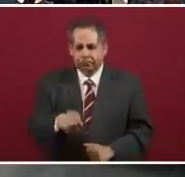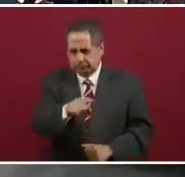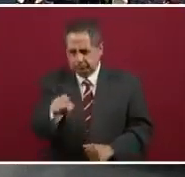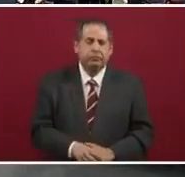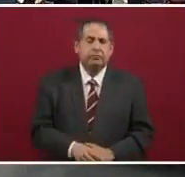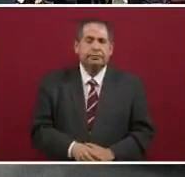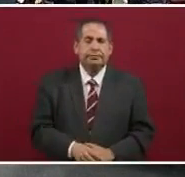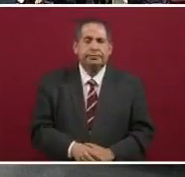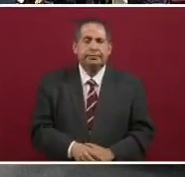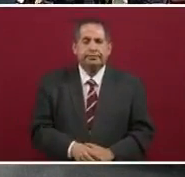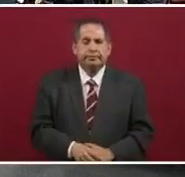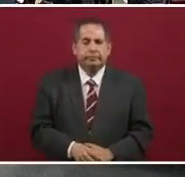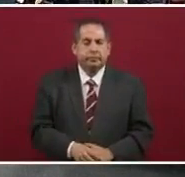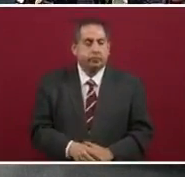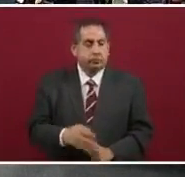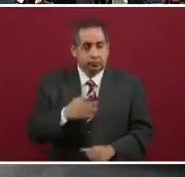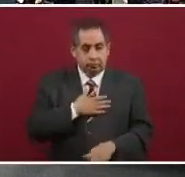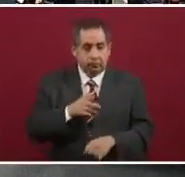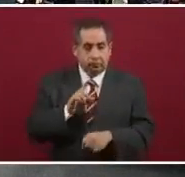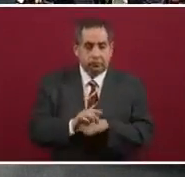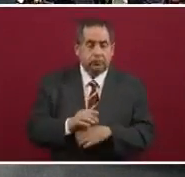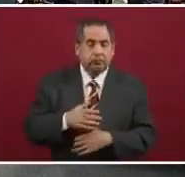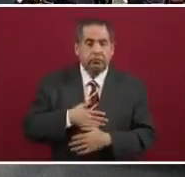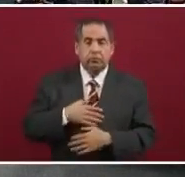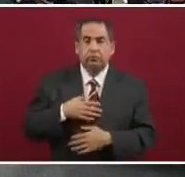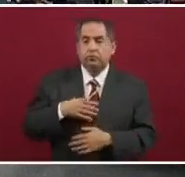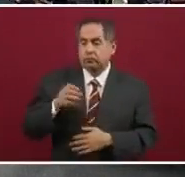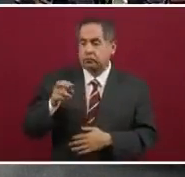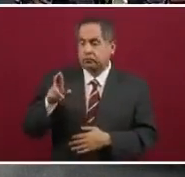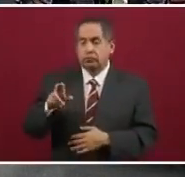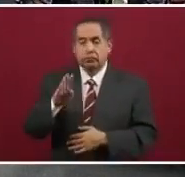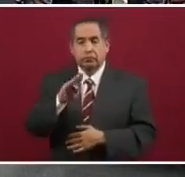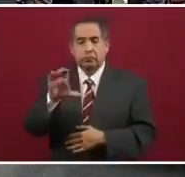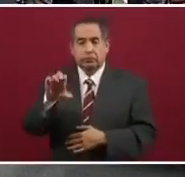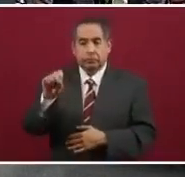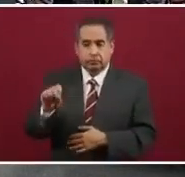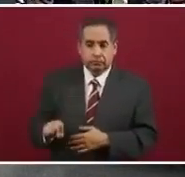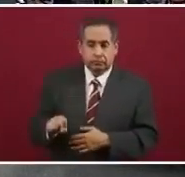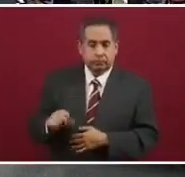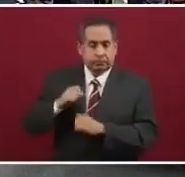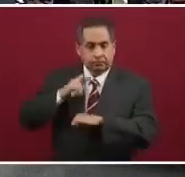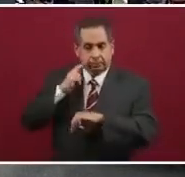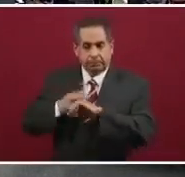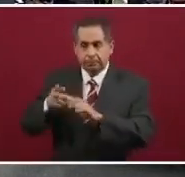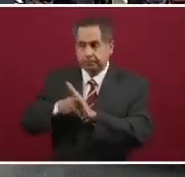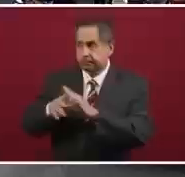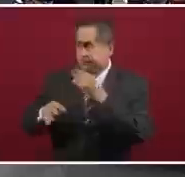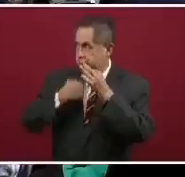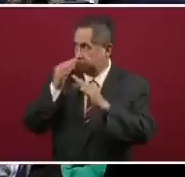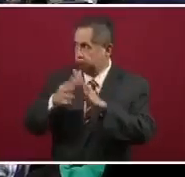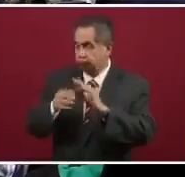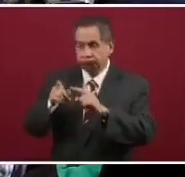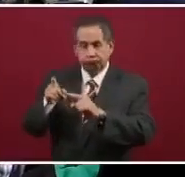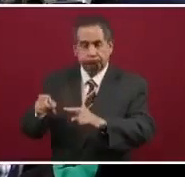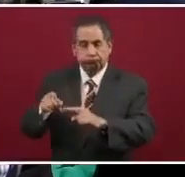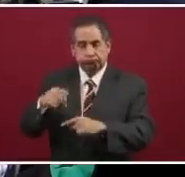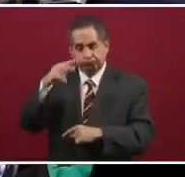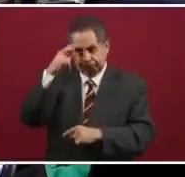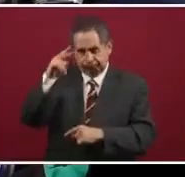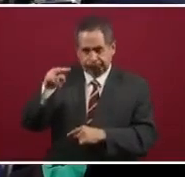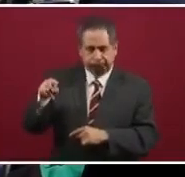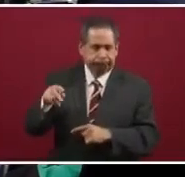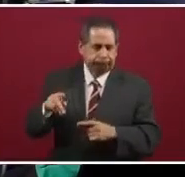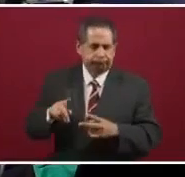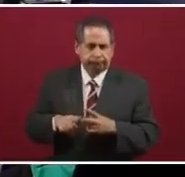Ustedes. Muy buenos días, mi nombre es Julio Mar Gómez, de Baja California Sur, corresponsal de allá de Medios Electrónicos de México